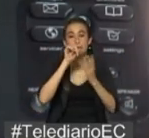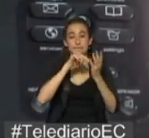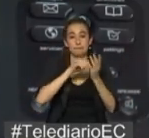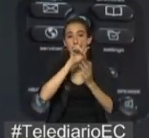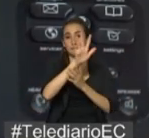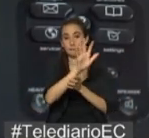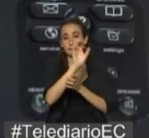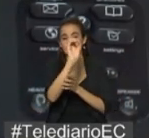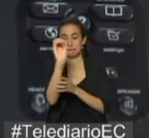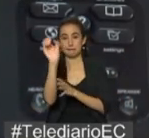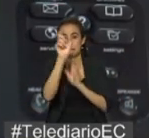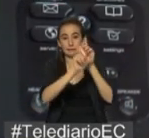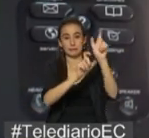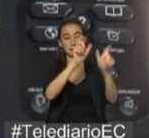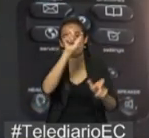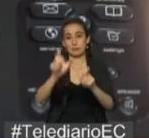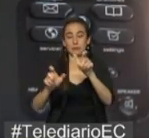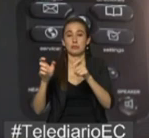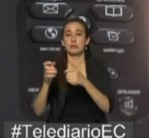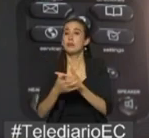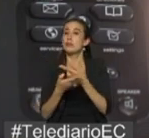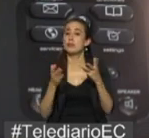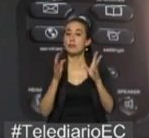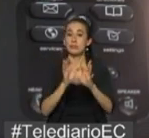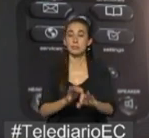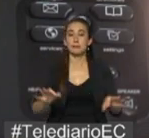estarían en este plan, en esta